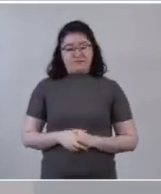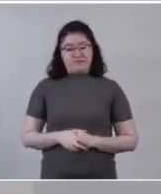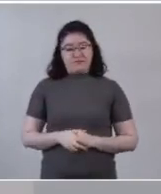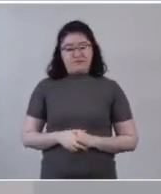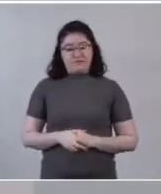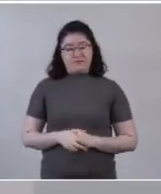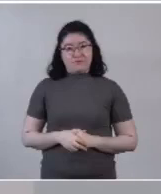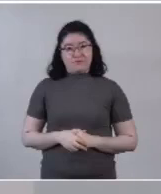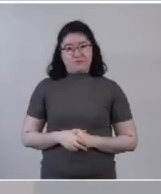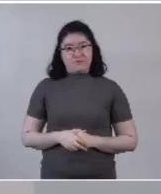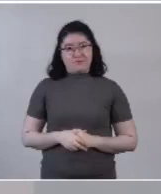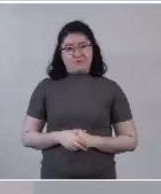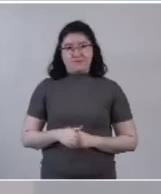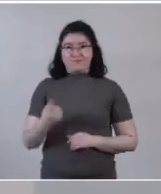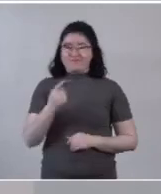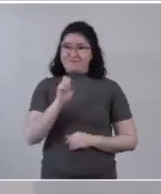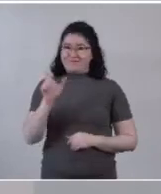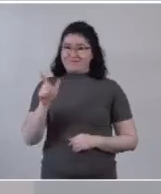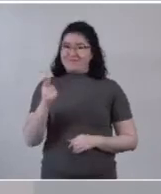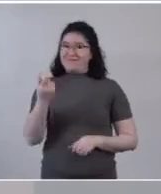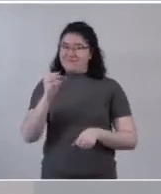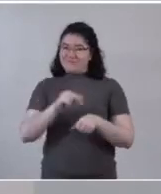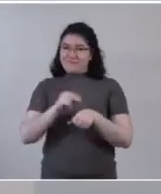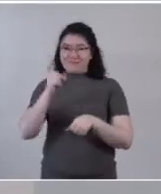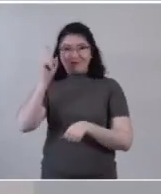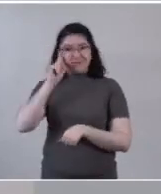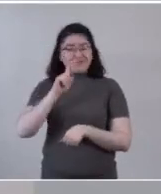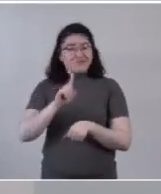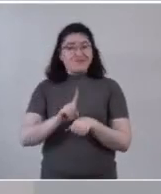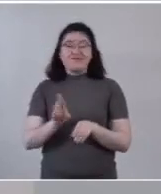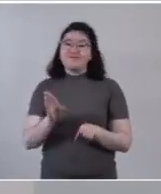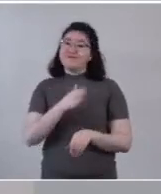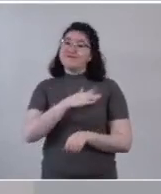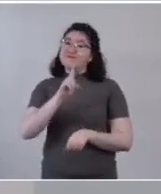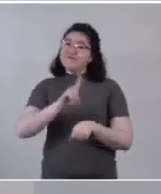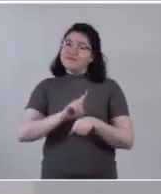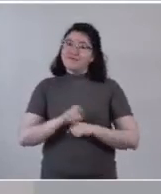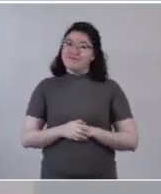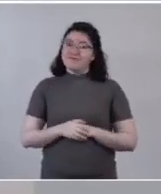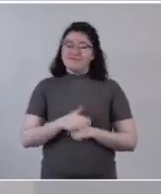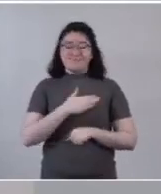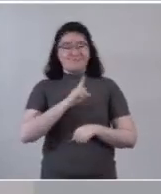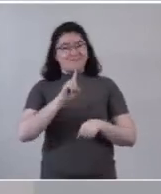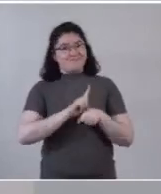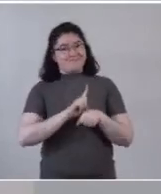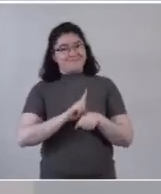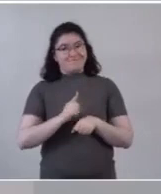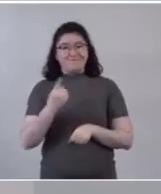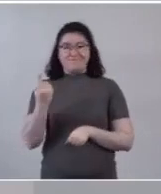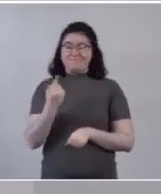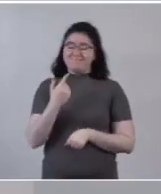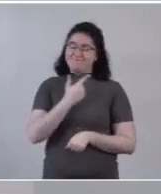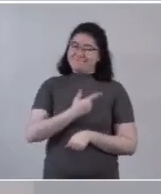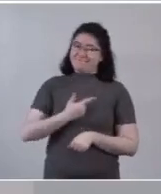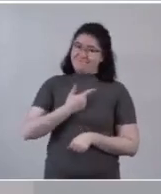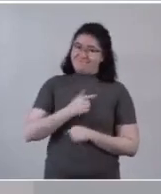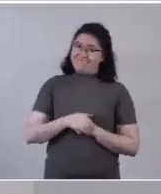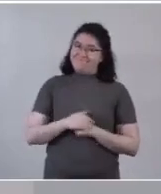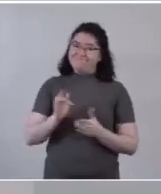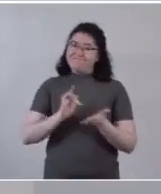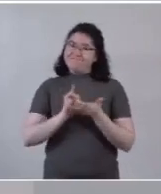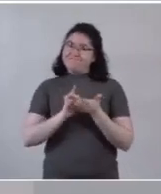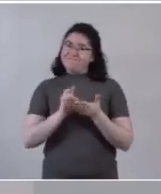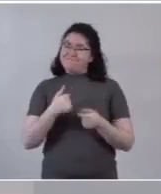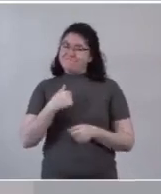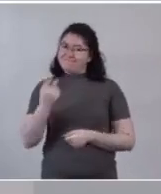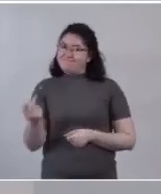¿Qué tal, doctora? Buenos días. Buenos días. Qué gusto. Gracias, doctora. Preguntarle sobre cuál